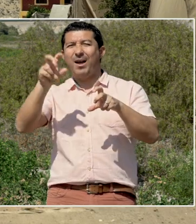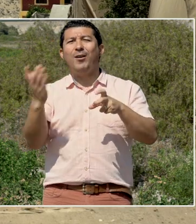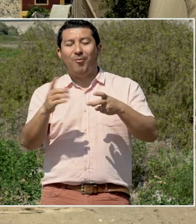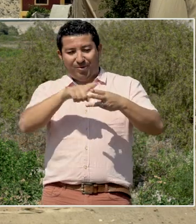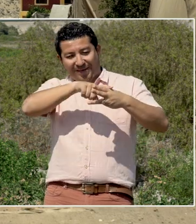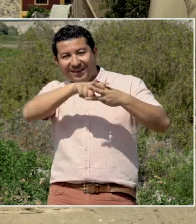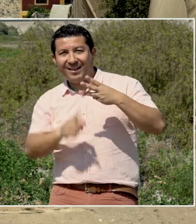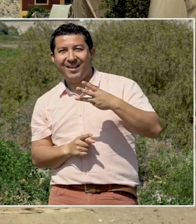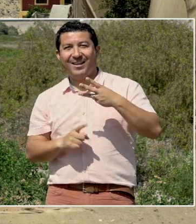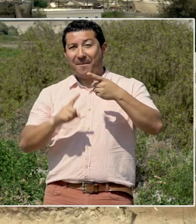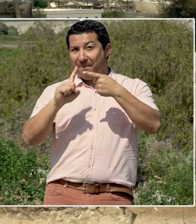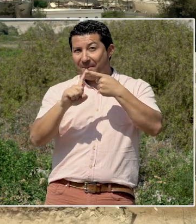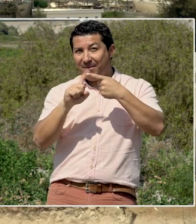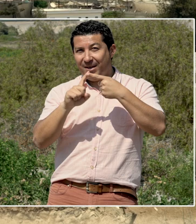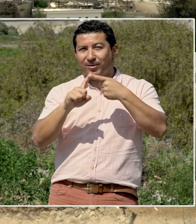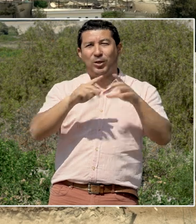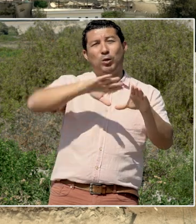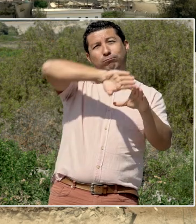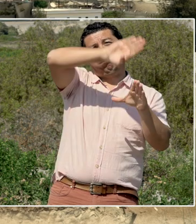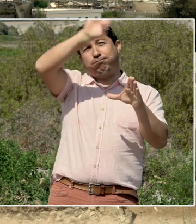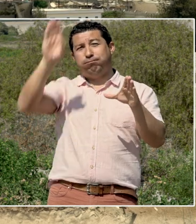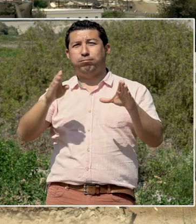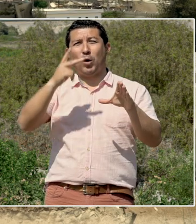través de geoglifos